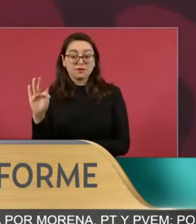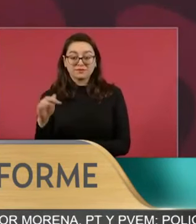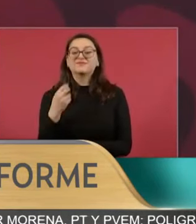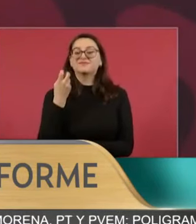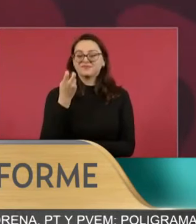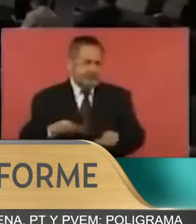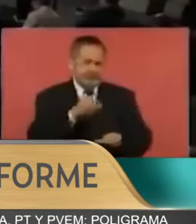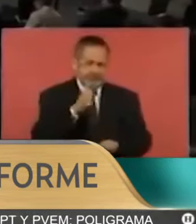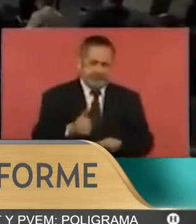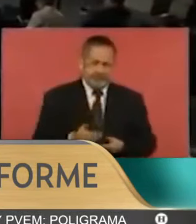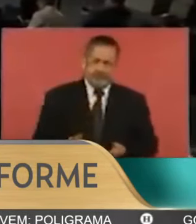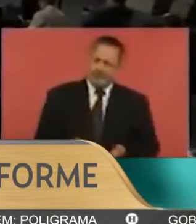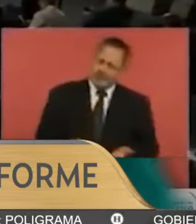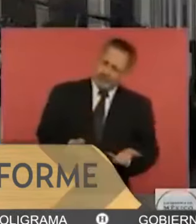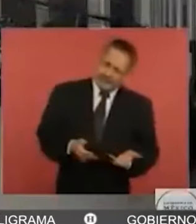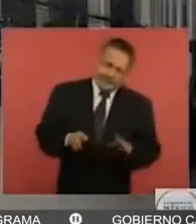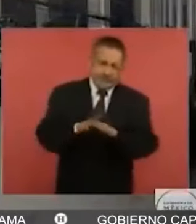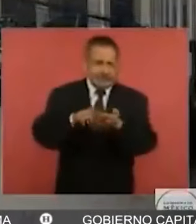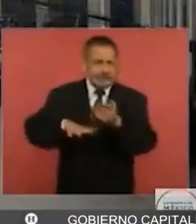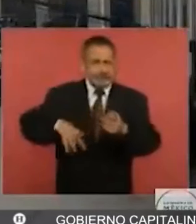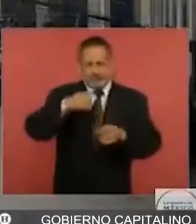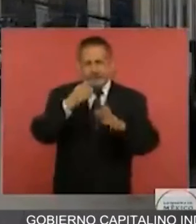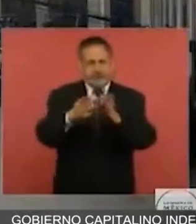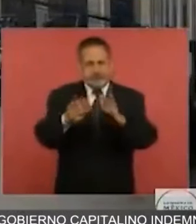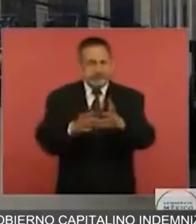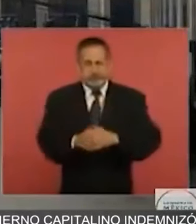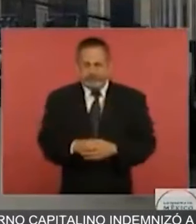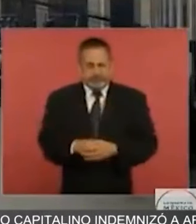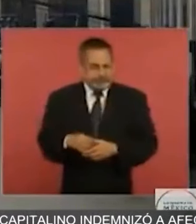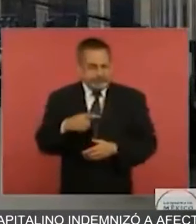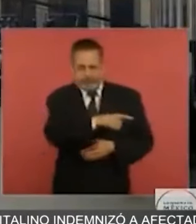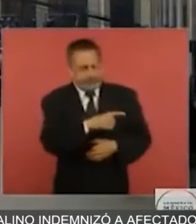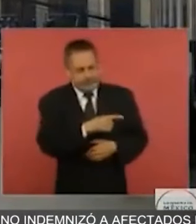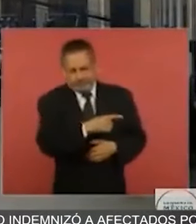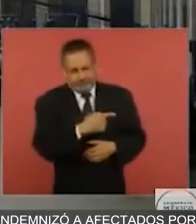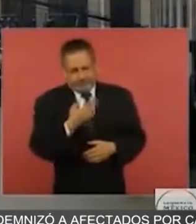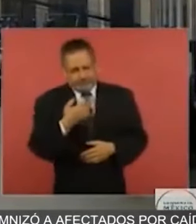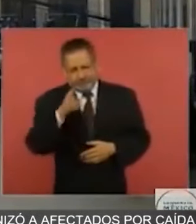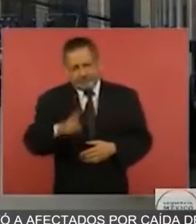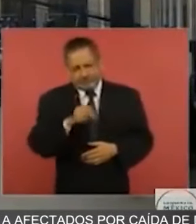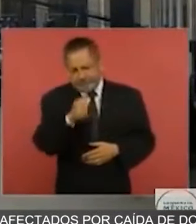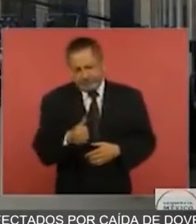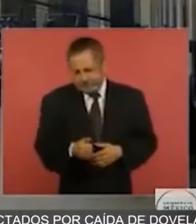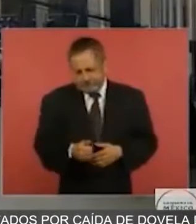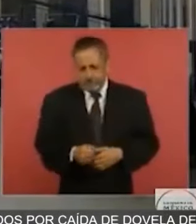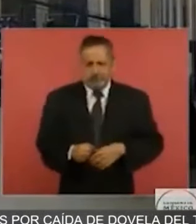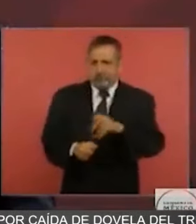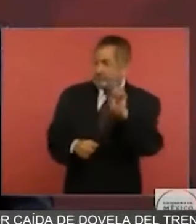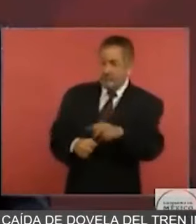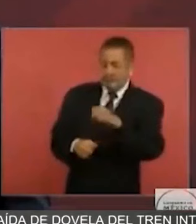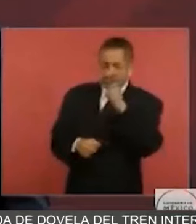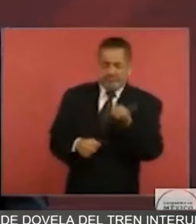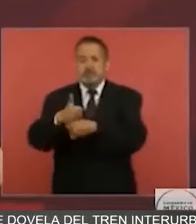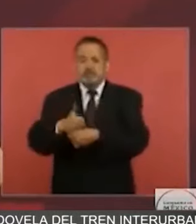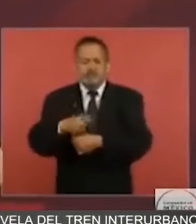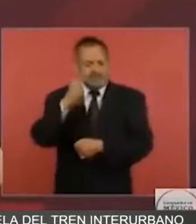el dolor del pueblo. Usted adelantaba el asunto sobre que no es real lo que ellos están informando, pero entonces... No es real. No